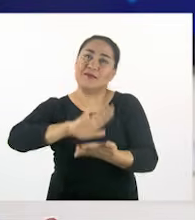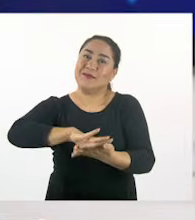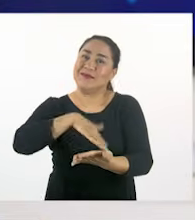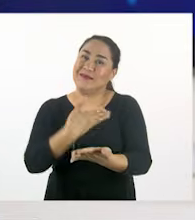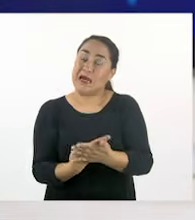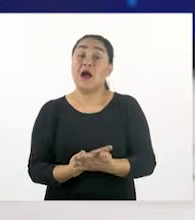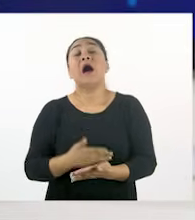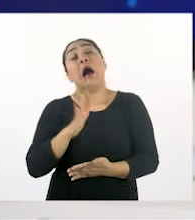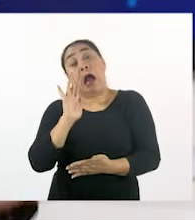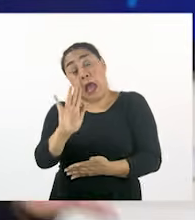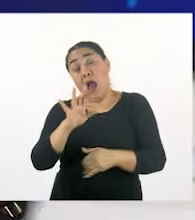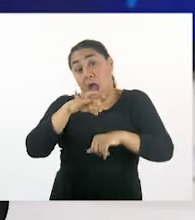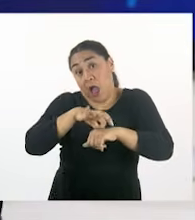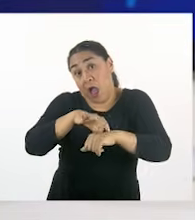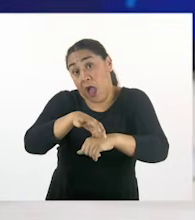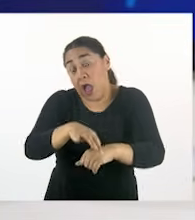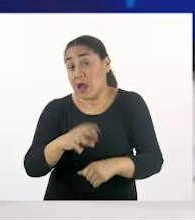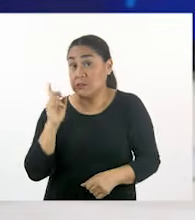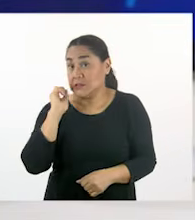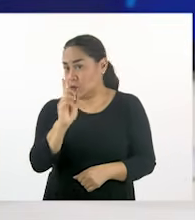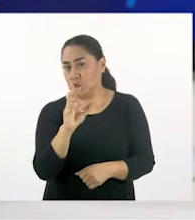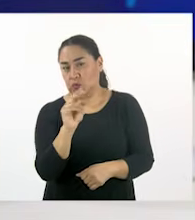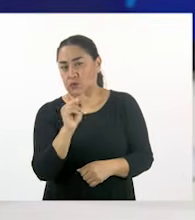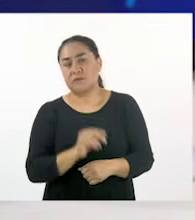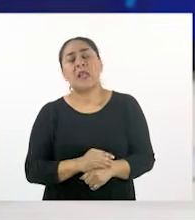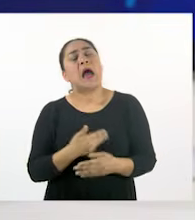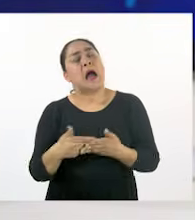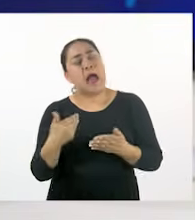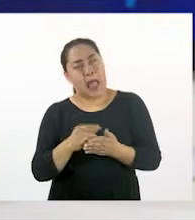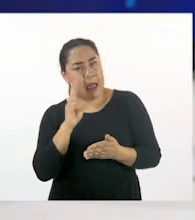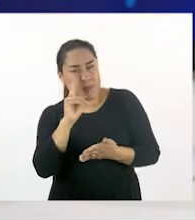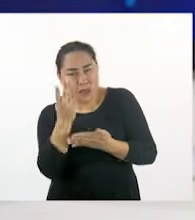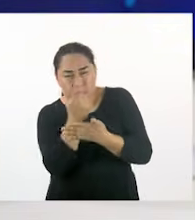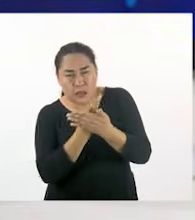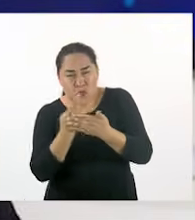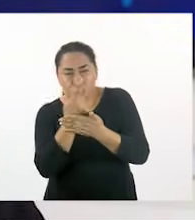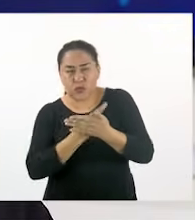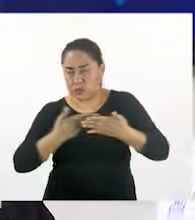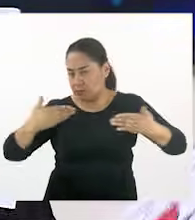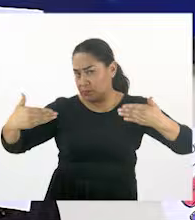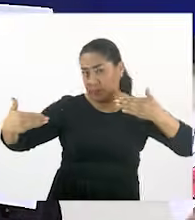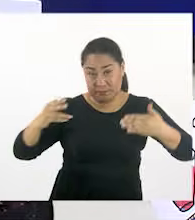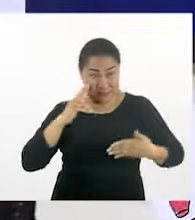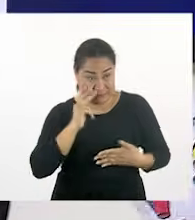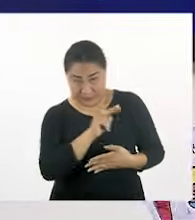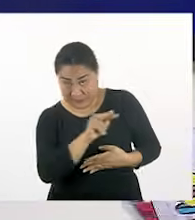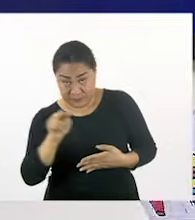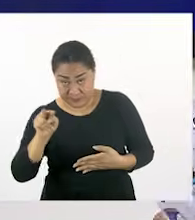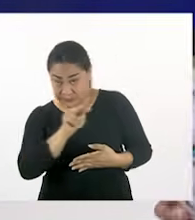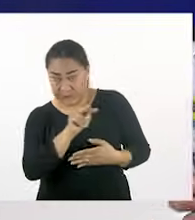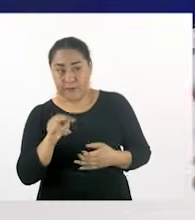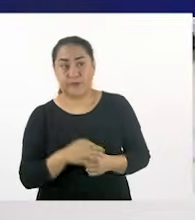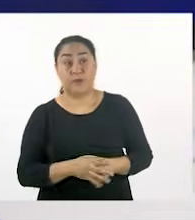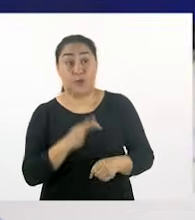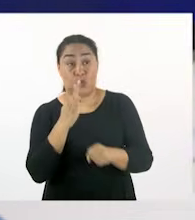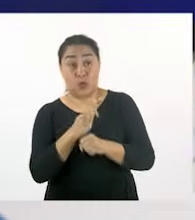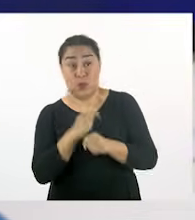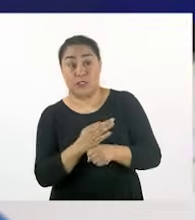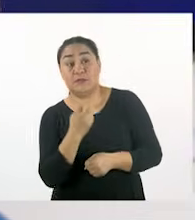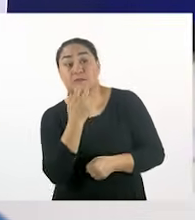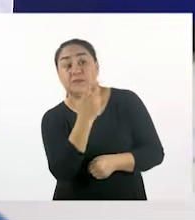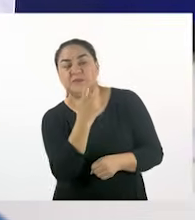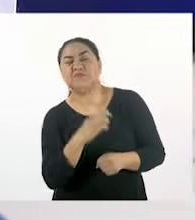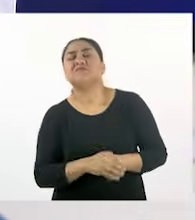no debemos de consumir tanta carne. Y vamos a ver tu dibujo con lo que debemos hacer el día. Veamos. Esto es